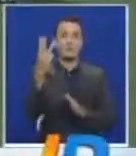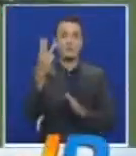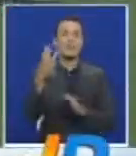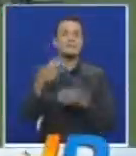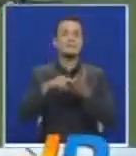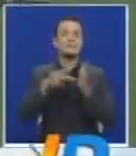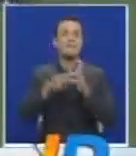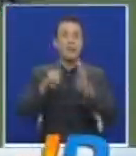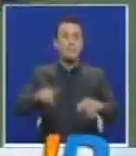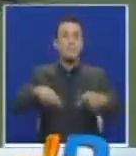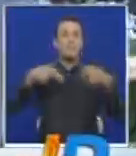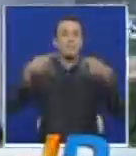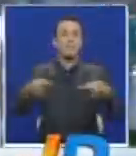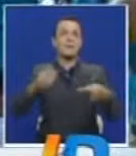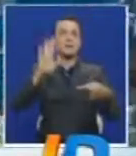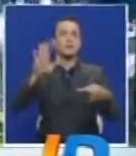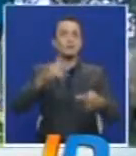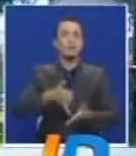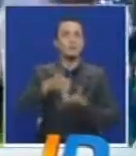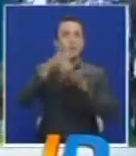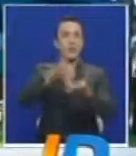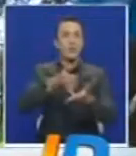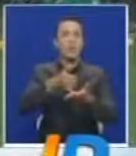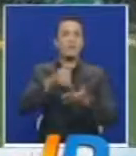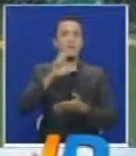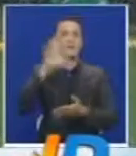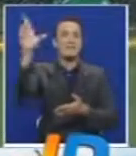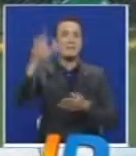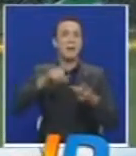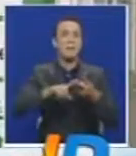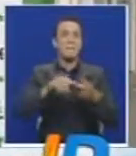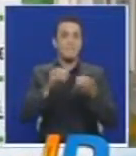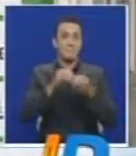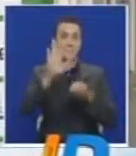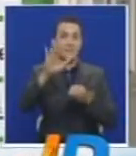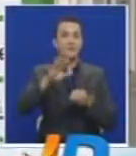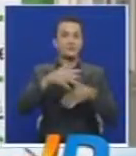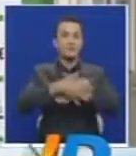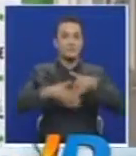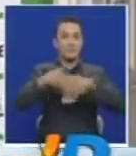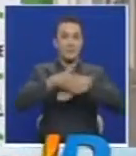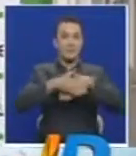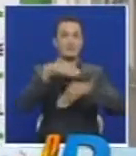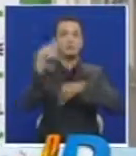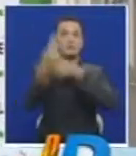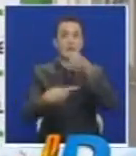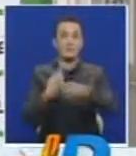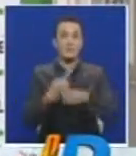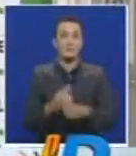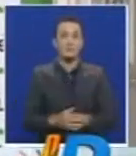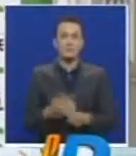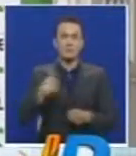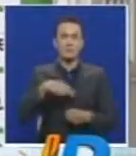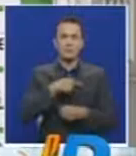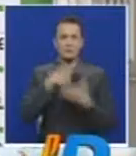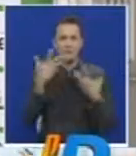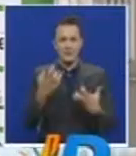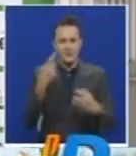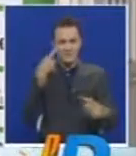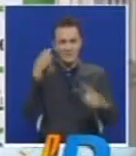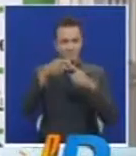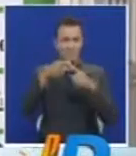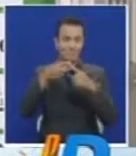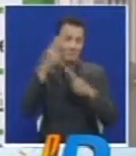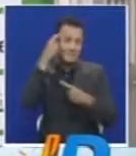la clasificación para la Copa Libertadores y Sudamericana del próximo año. Nosotros también estamos pensando en reclasificación, es importante estar